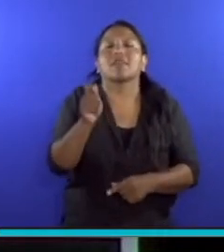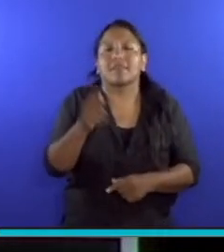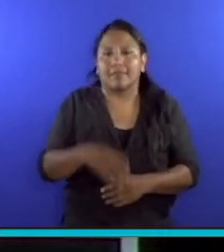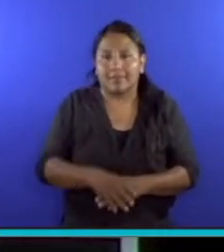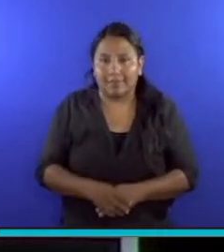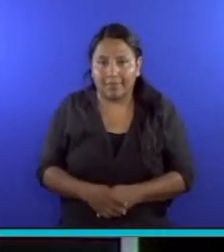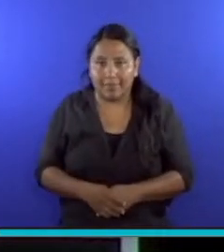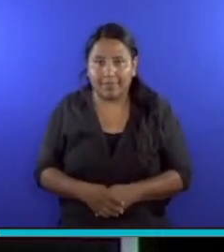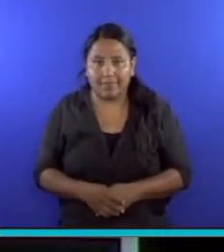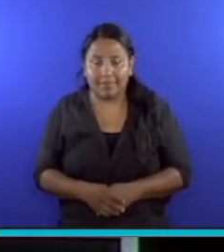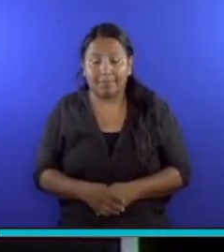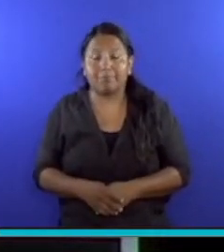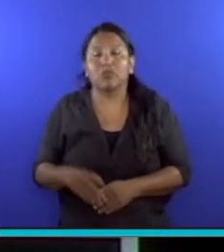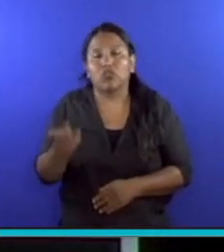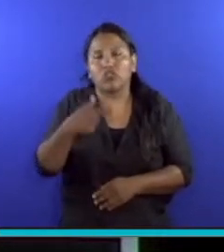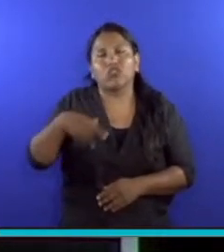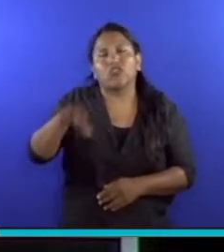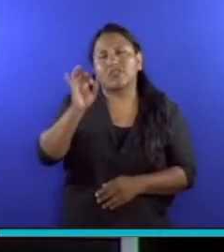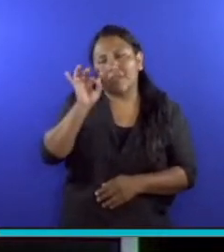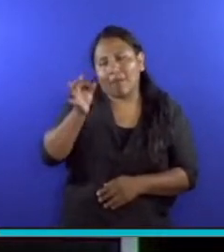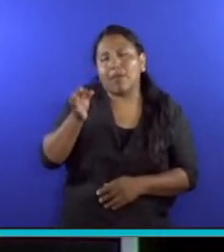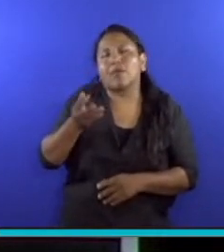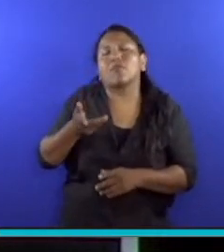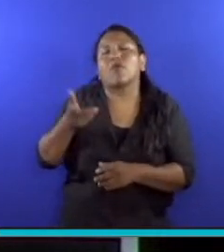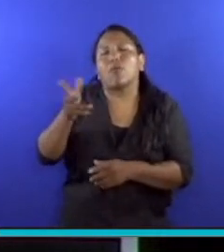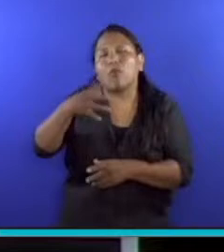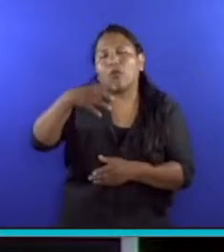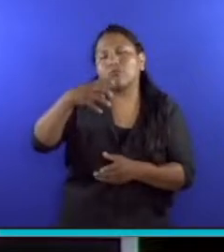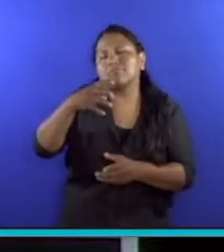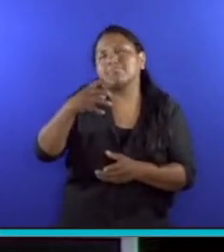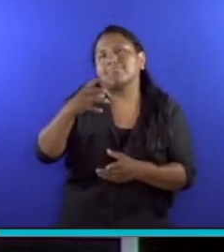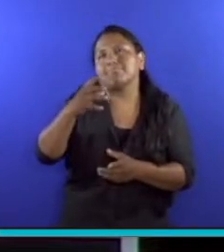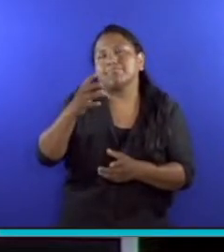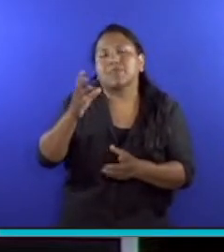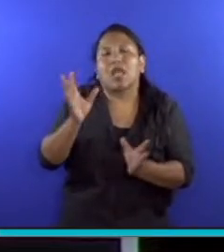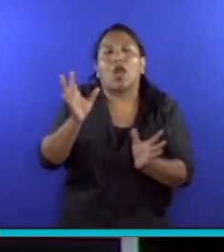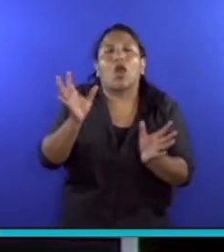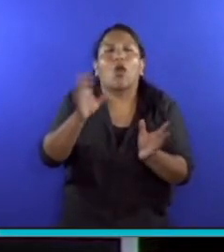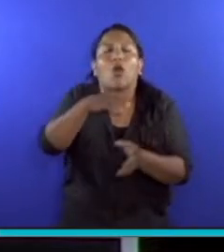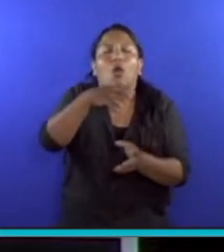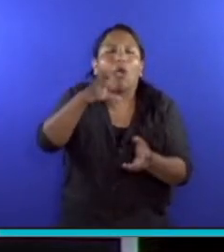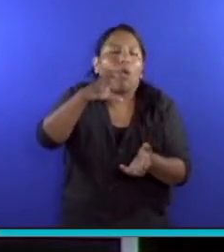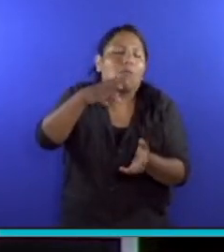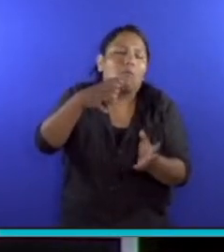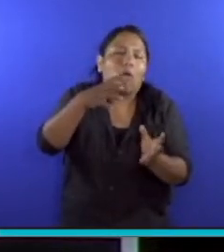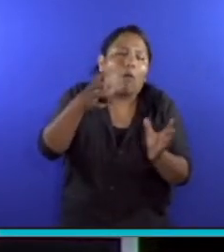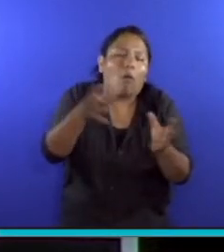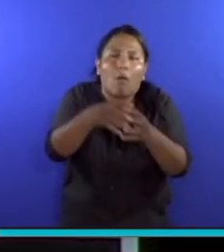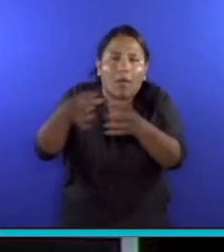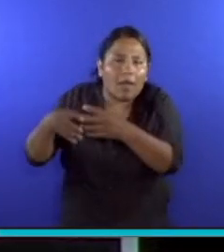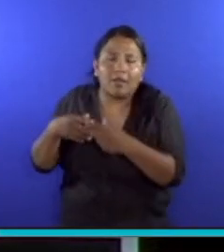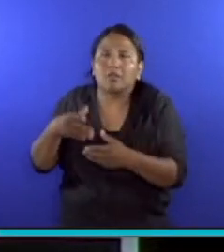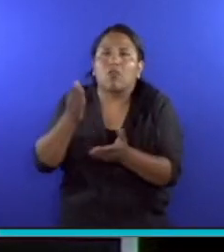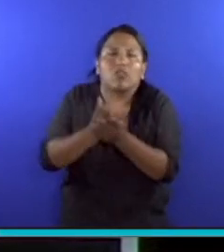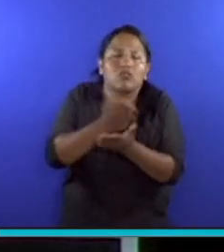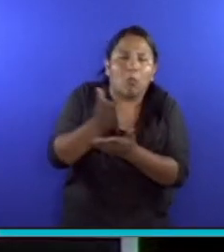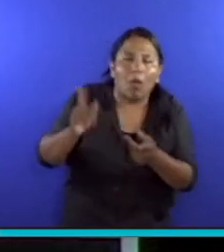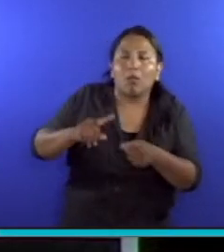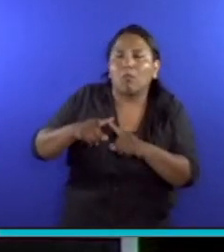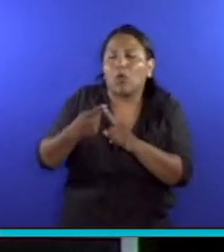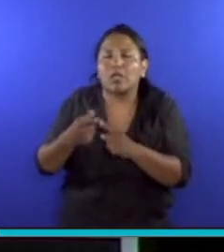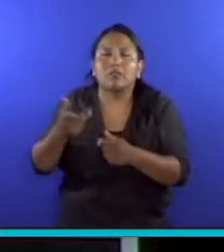Sabemos, por la histórica lucha de los organismos de derechos humanos y políticos,